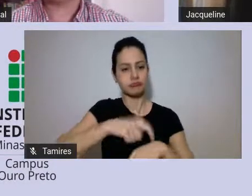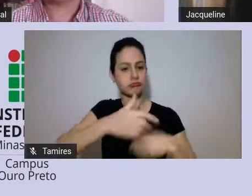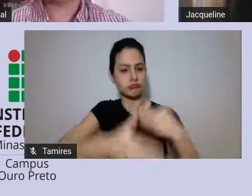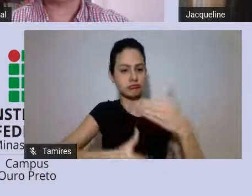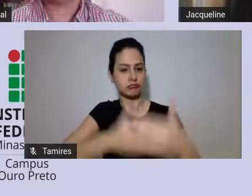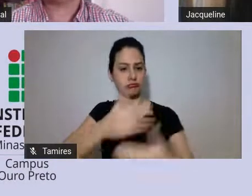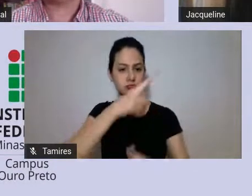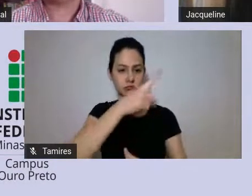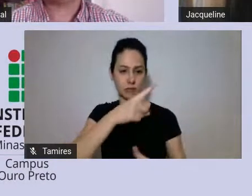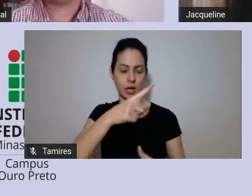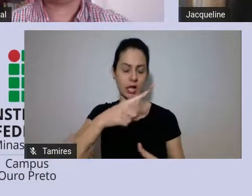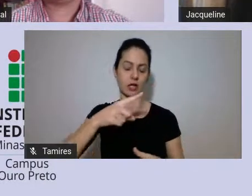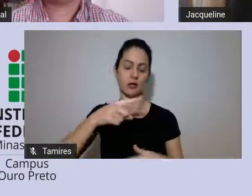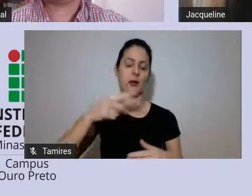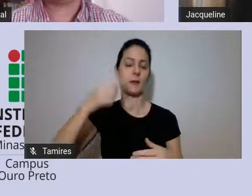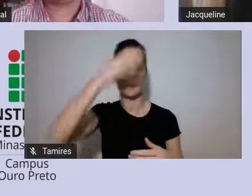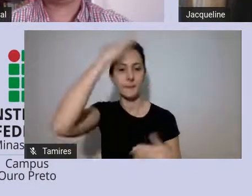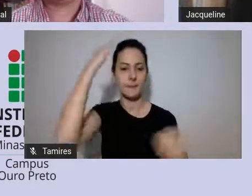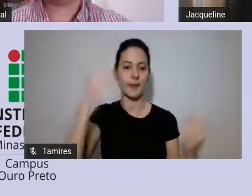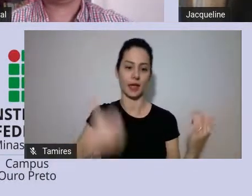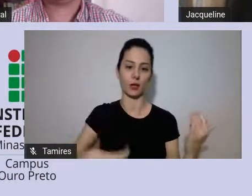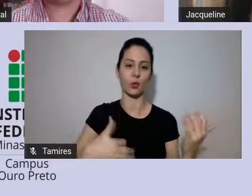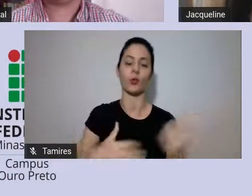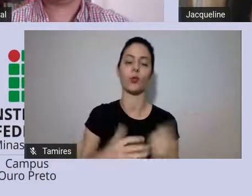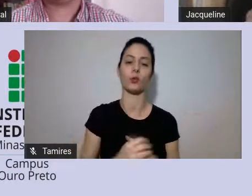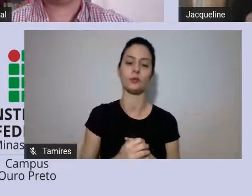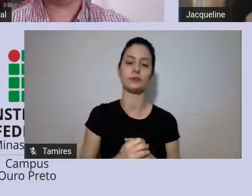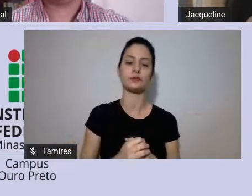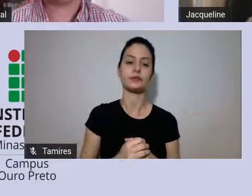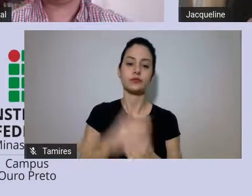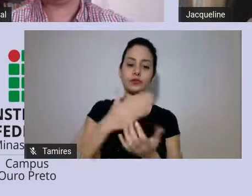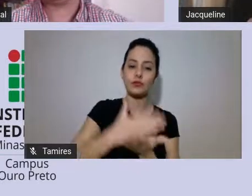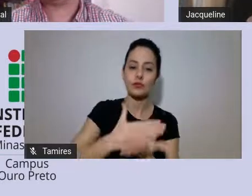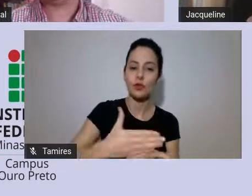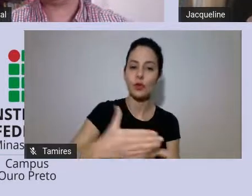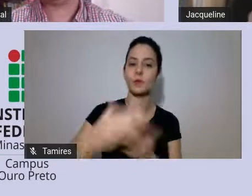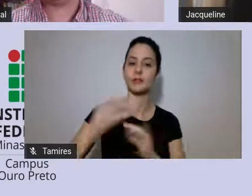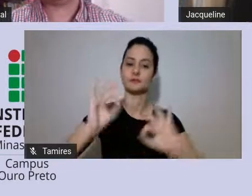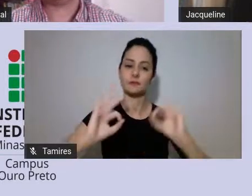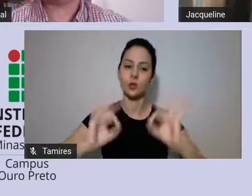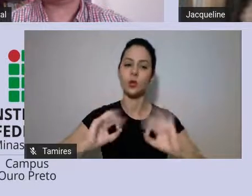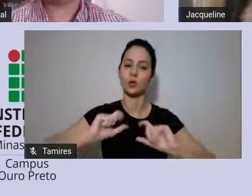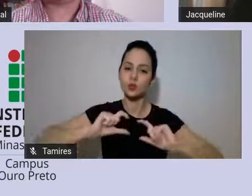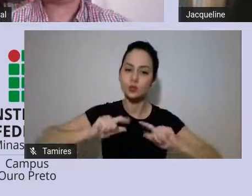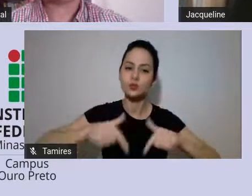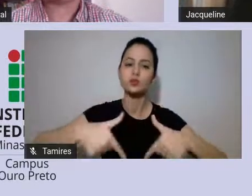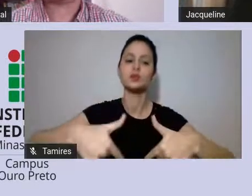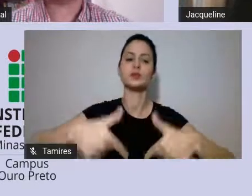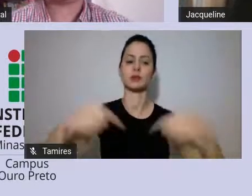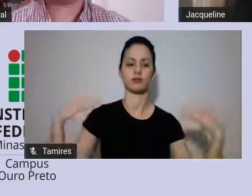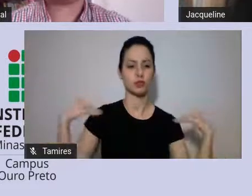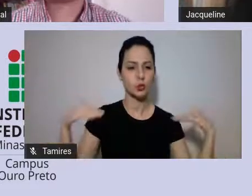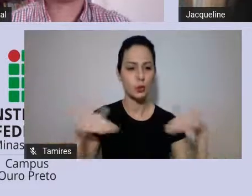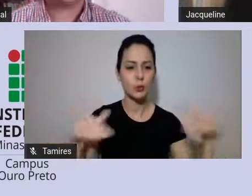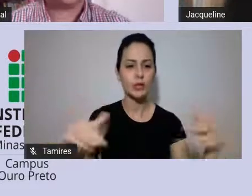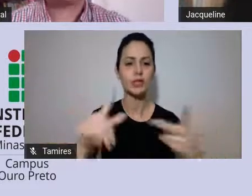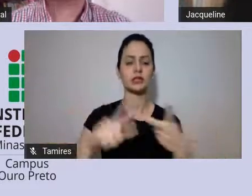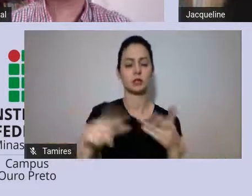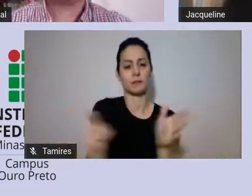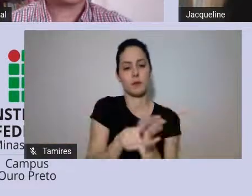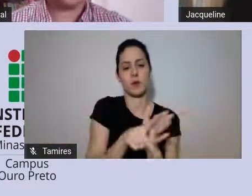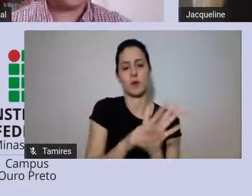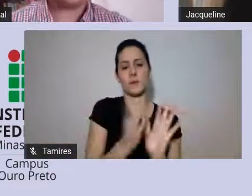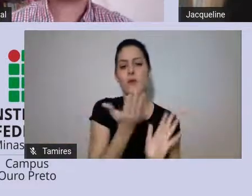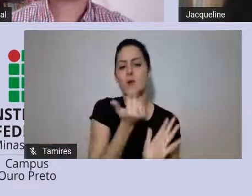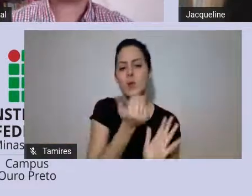la formación, la constitución de rutas turísticas culinarias particulares.